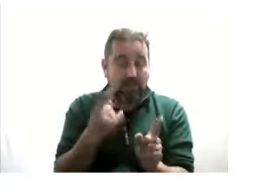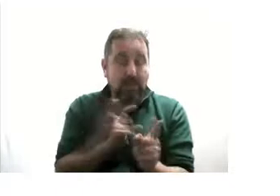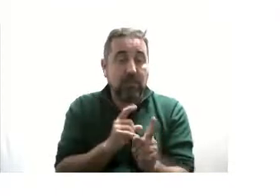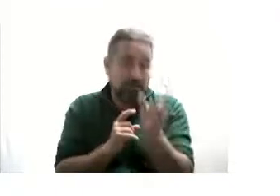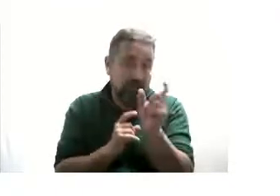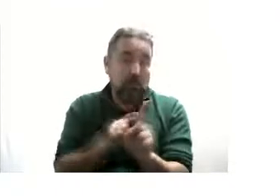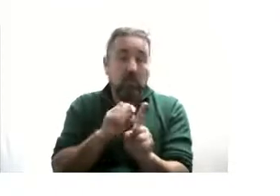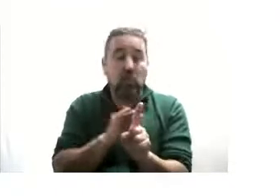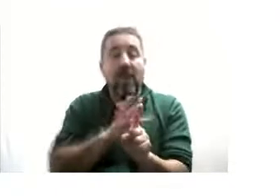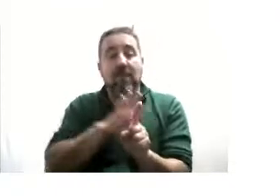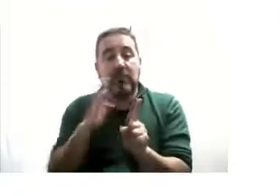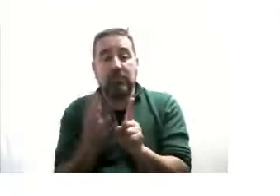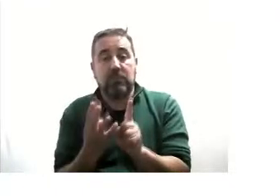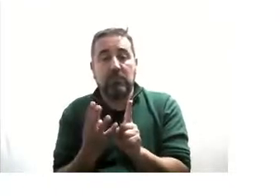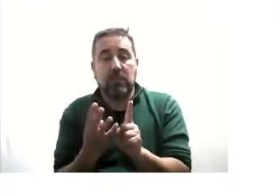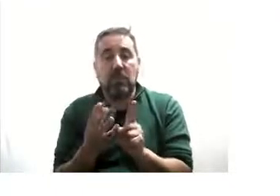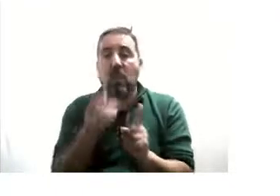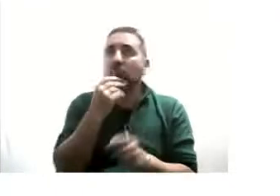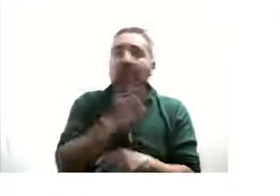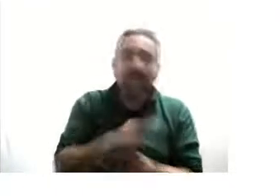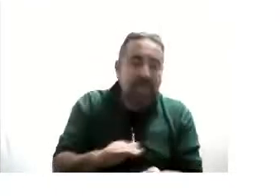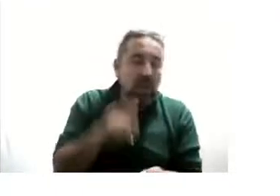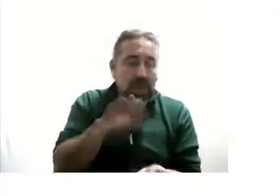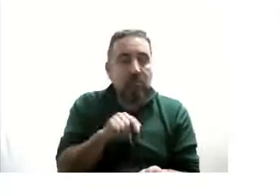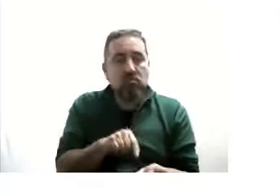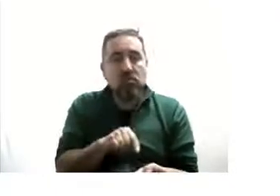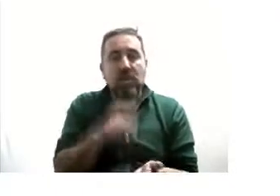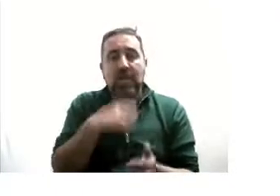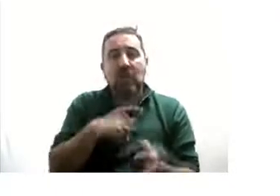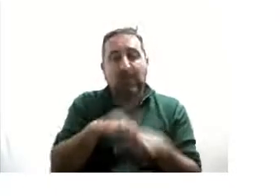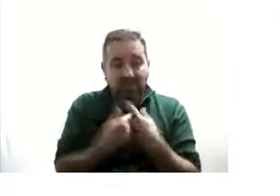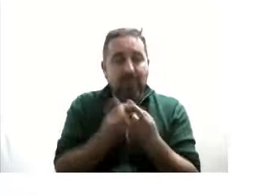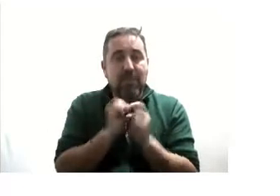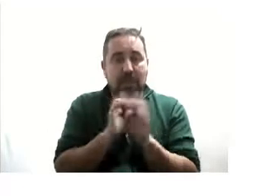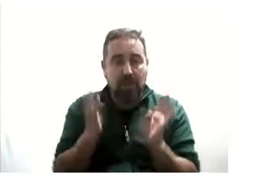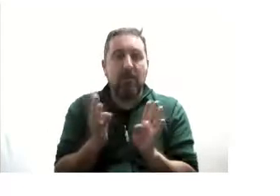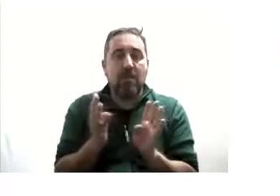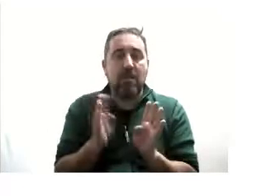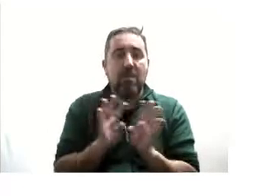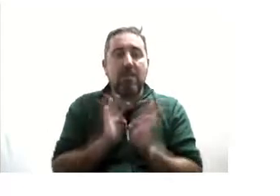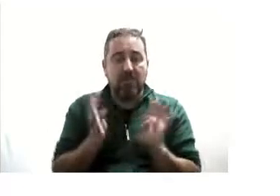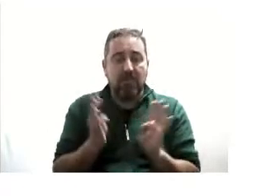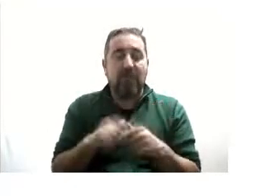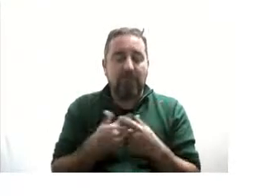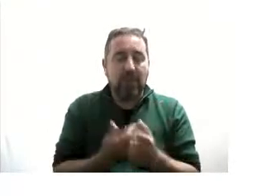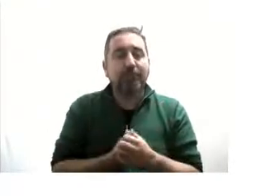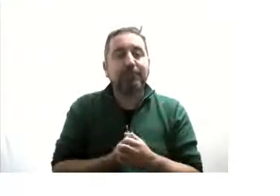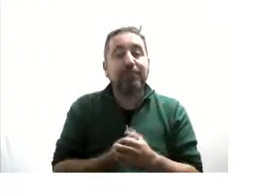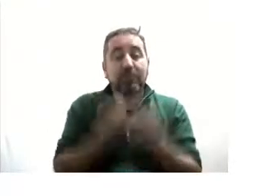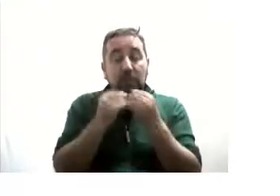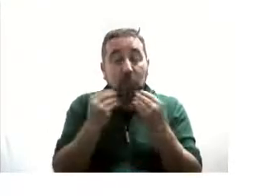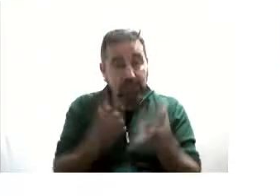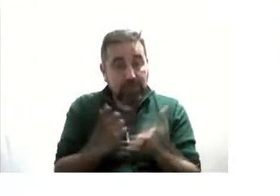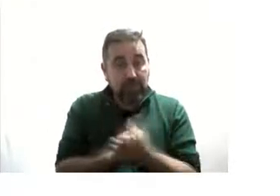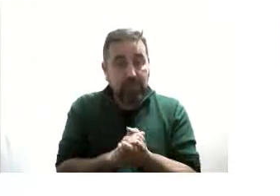y sobre todo cuando hablamos de niños, es el niño y es la familia que está detrás. Muy bien,